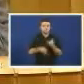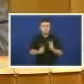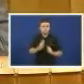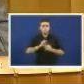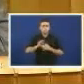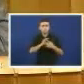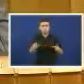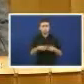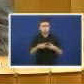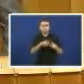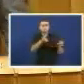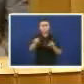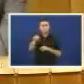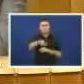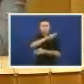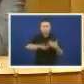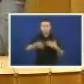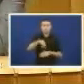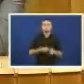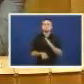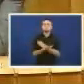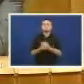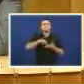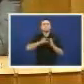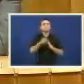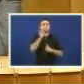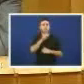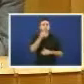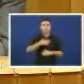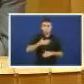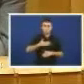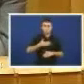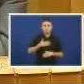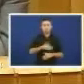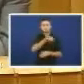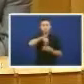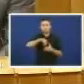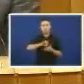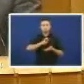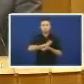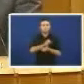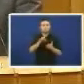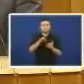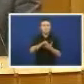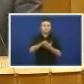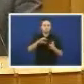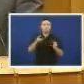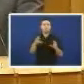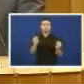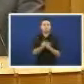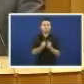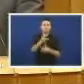e hoxe en día o sistema galego de benestar é un sólido sistema de prestacións e equipamentos de servicios sociais e unha